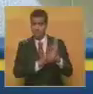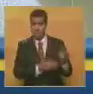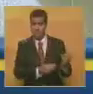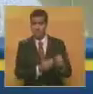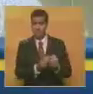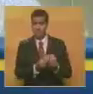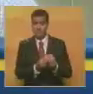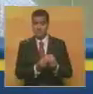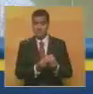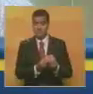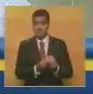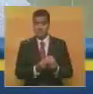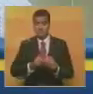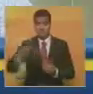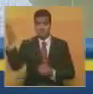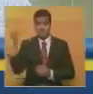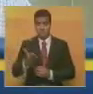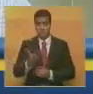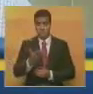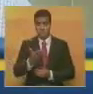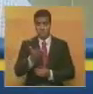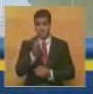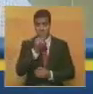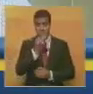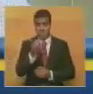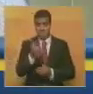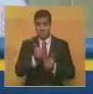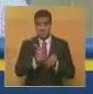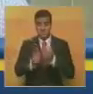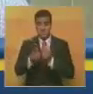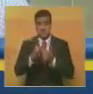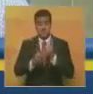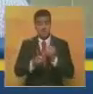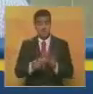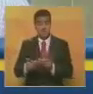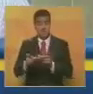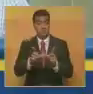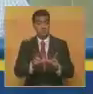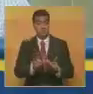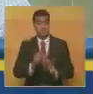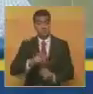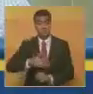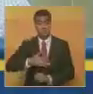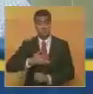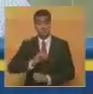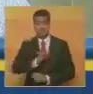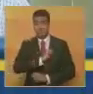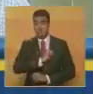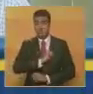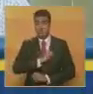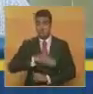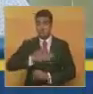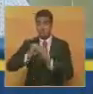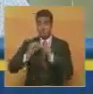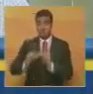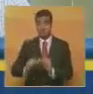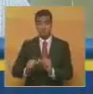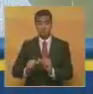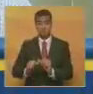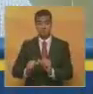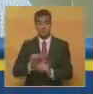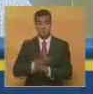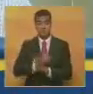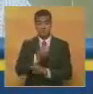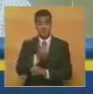acompañamos con la obligación de delatar, significa que a cualquier sector se le puede intimidar y se le puede presionar, porque